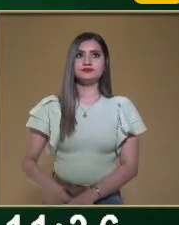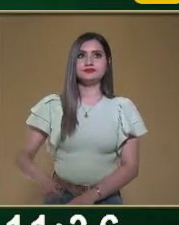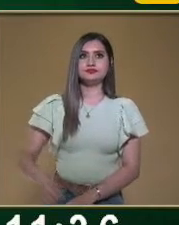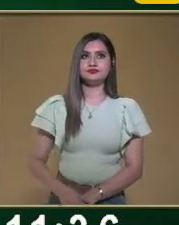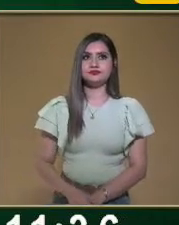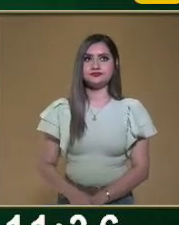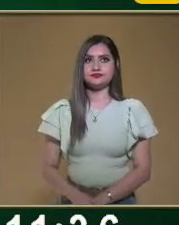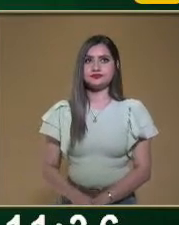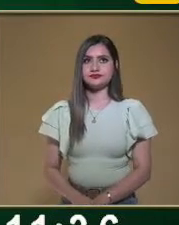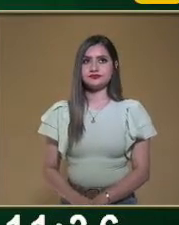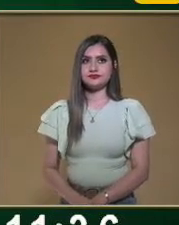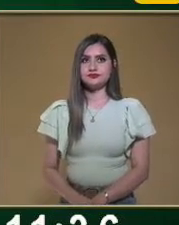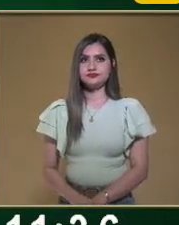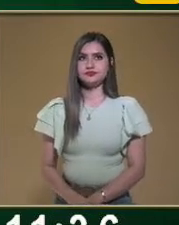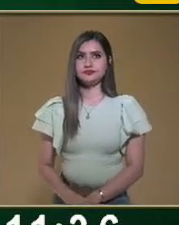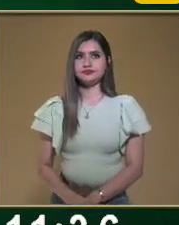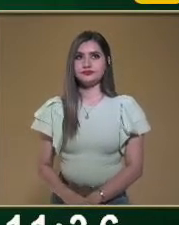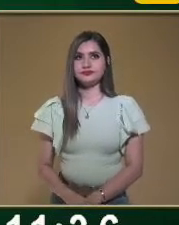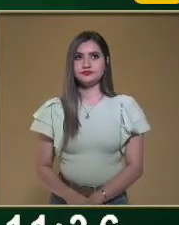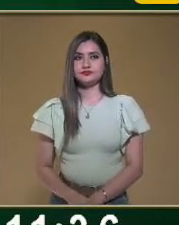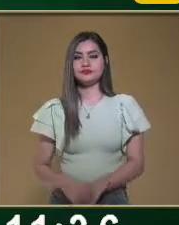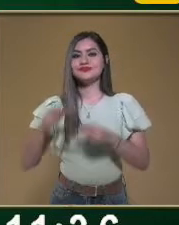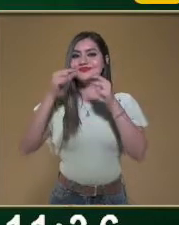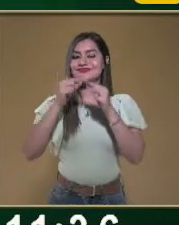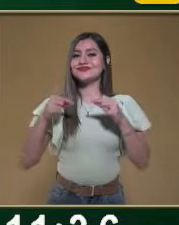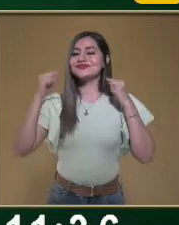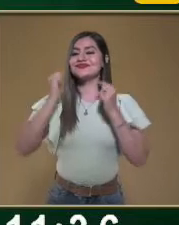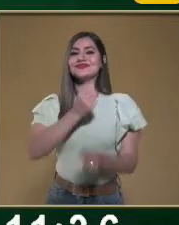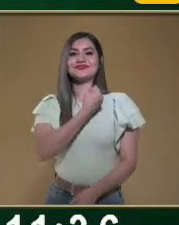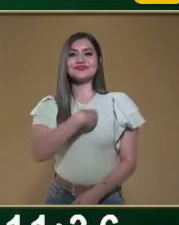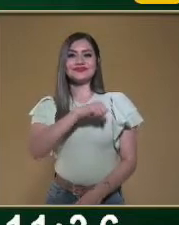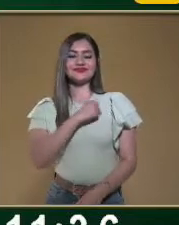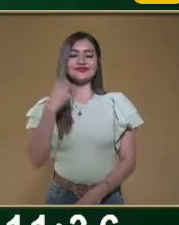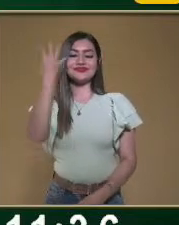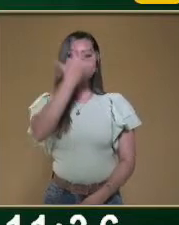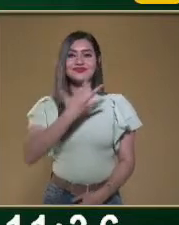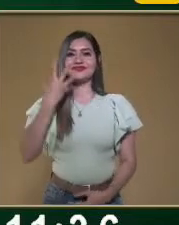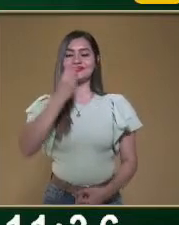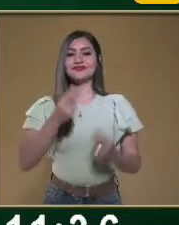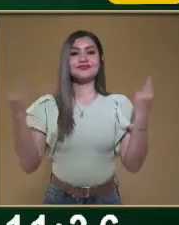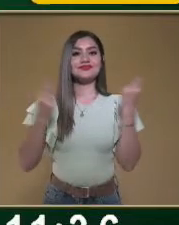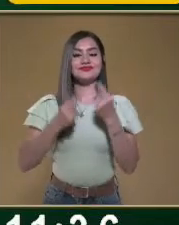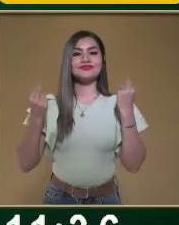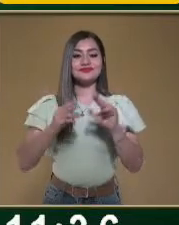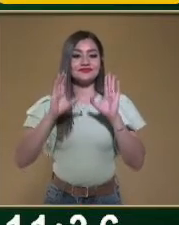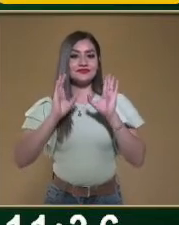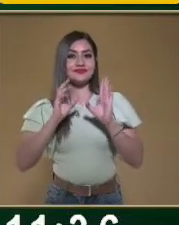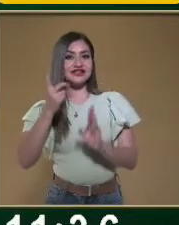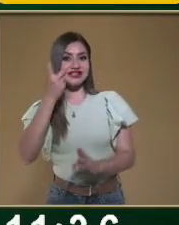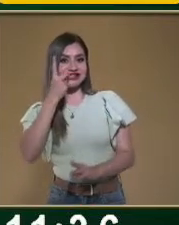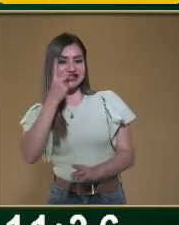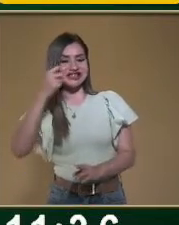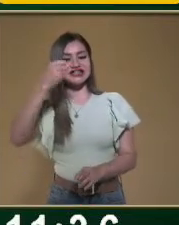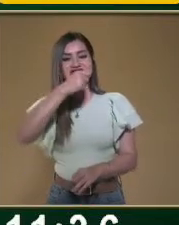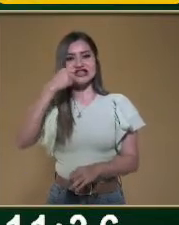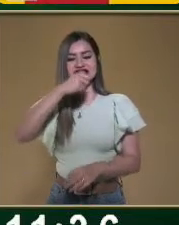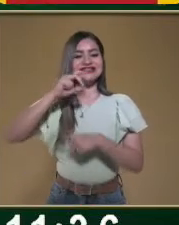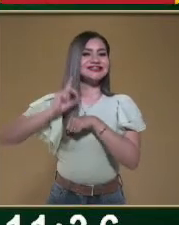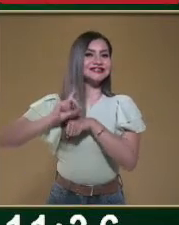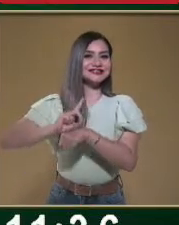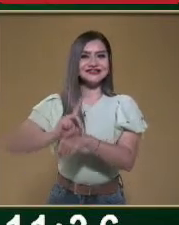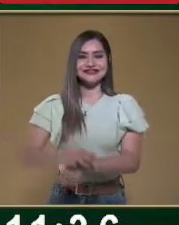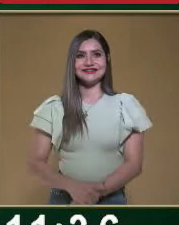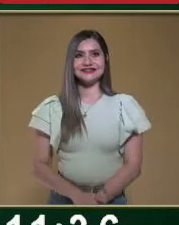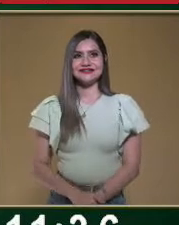sin caries. Una sonrisa sana y hermosa se logra con la limpieza diaria. Y ahí tenemos una imagen con un